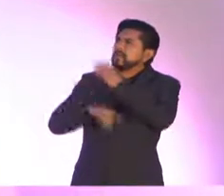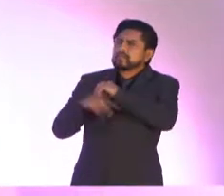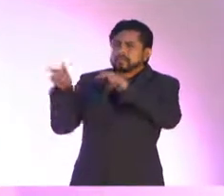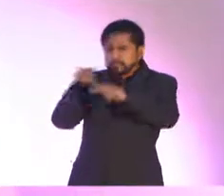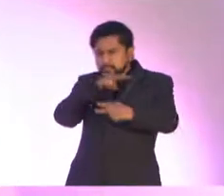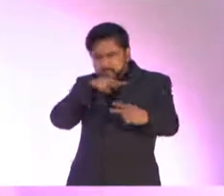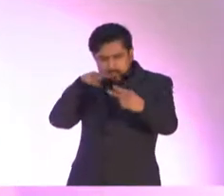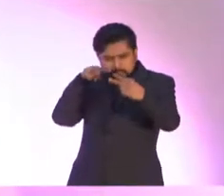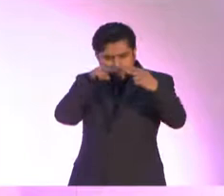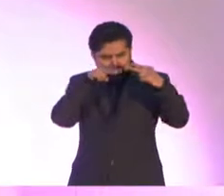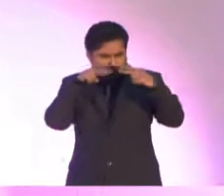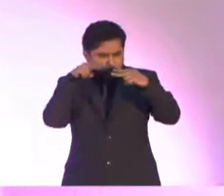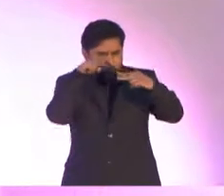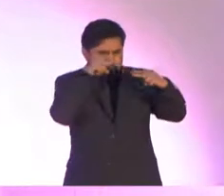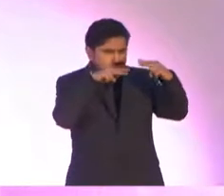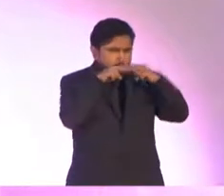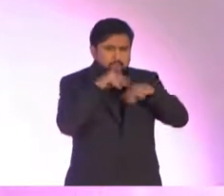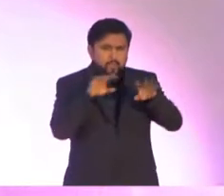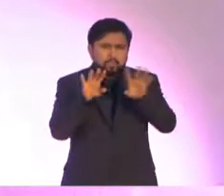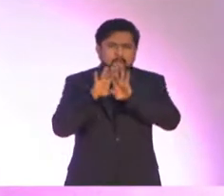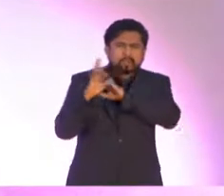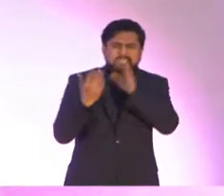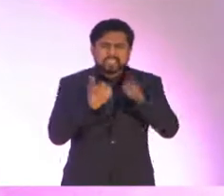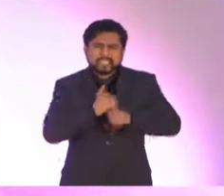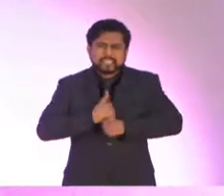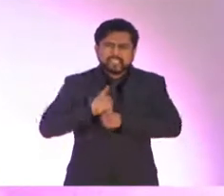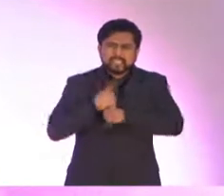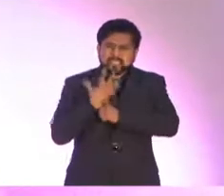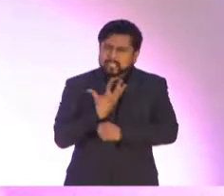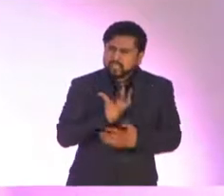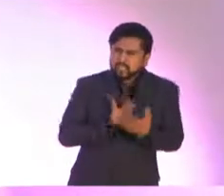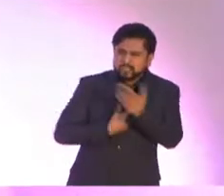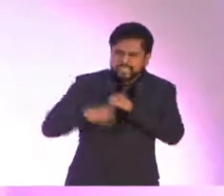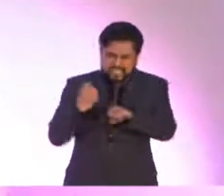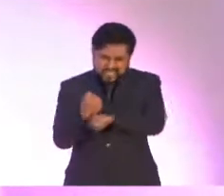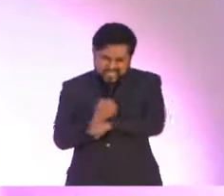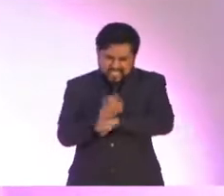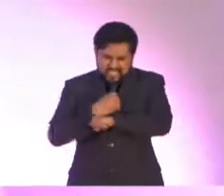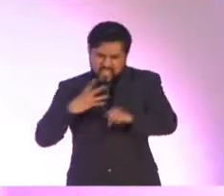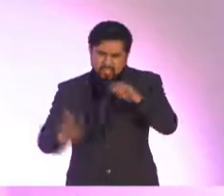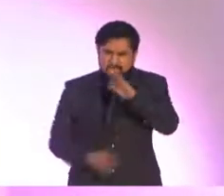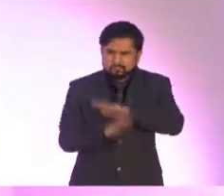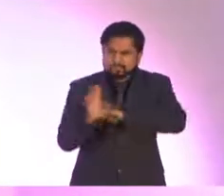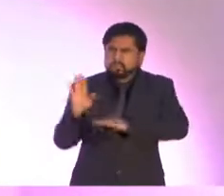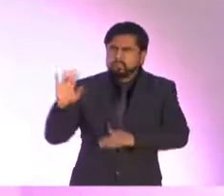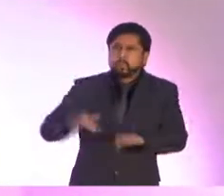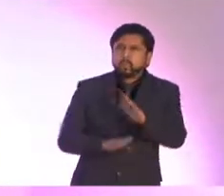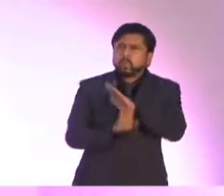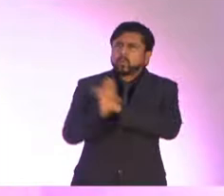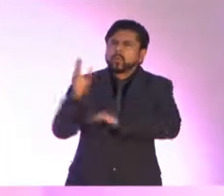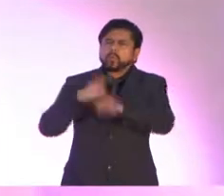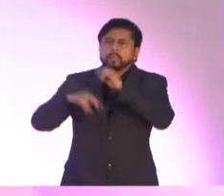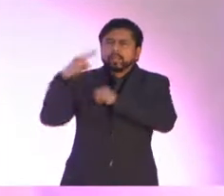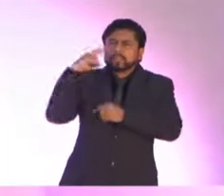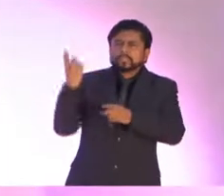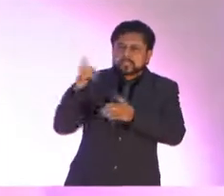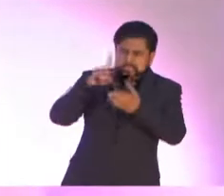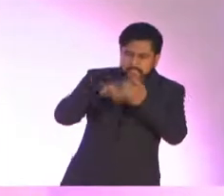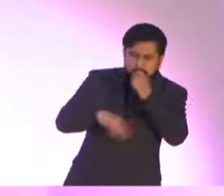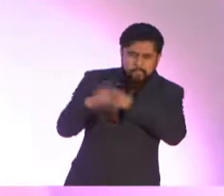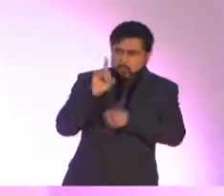se enamoran tal como se atormentan. La sangre galopa grave y se encuentra en los ojos y toda la